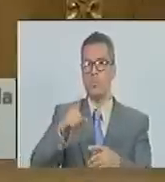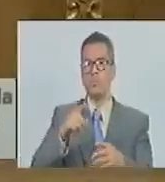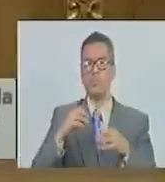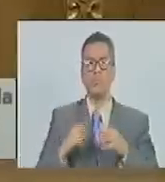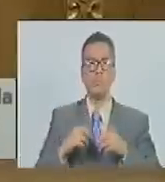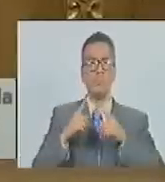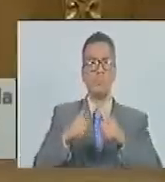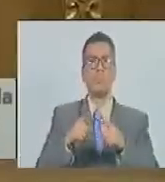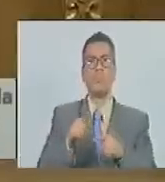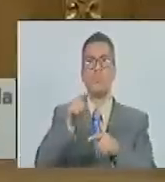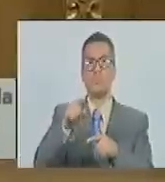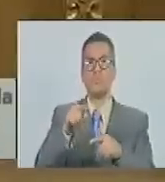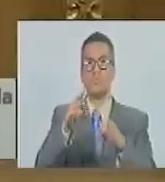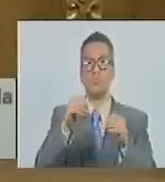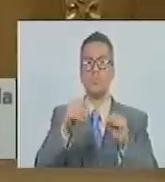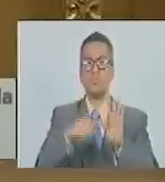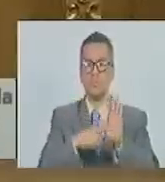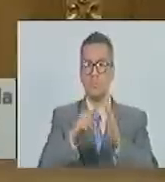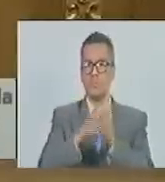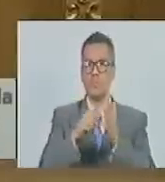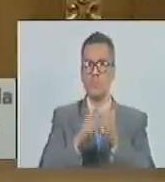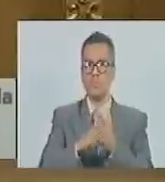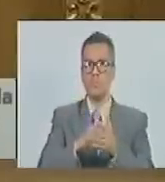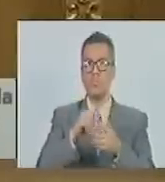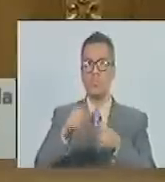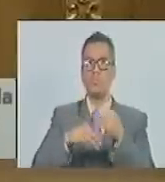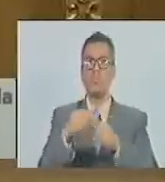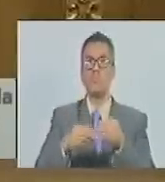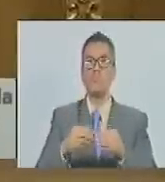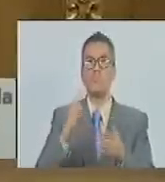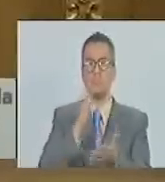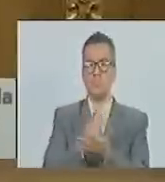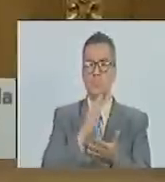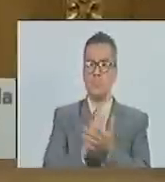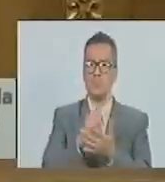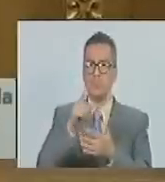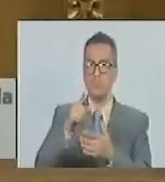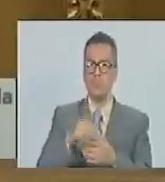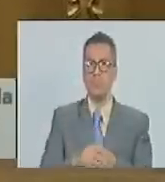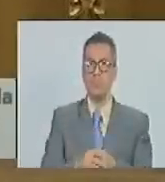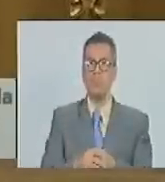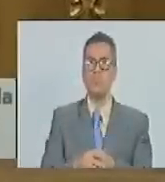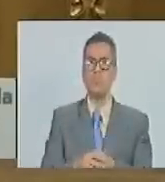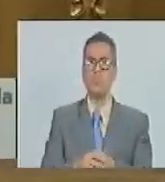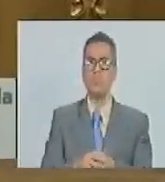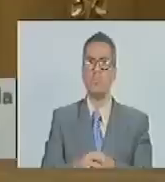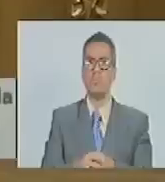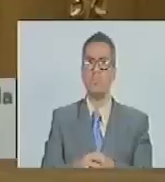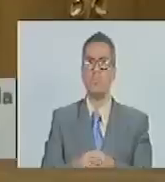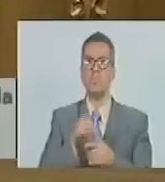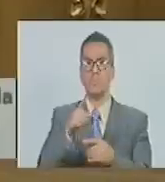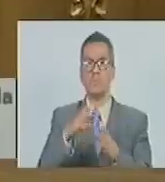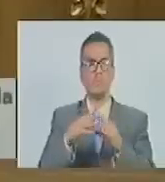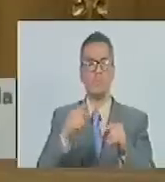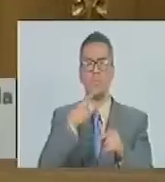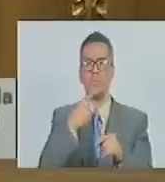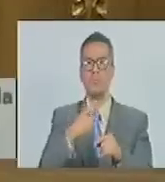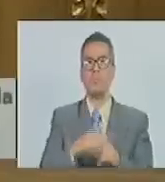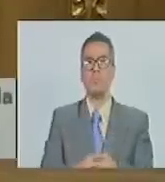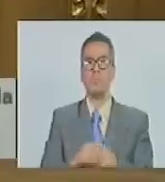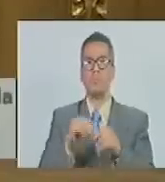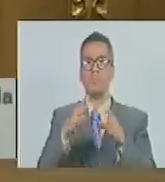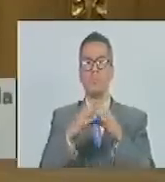manera tan precisa y asertiva como siempre da sus intervenciones,